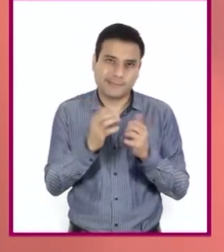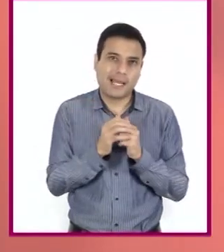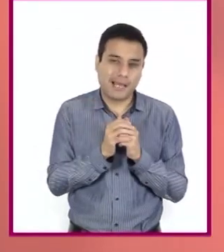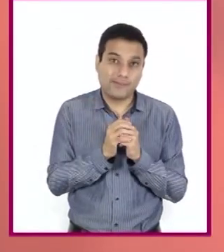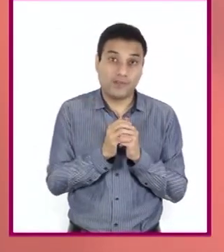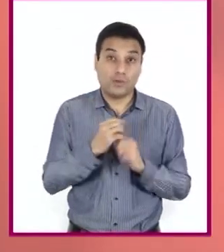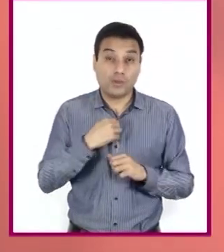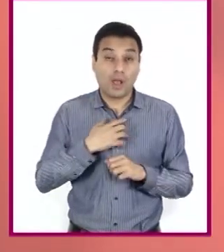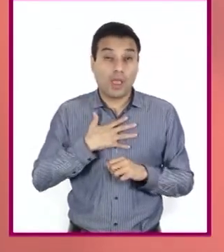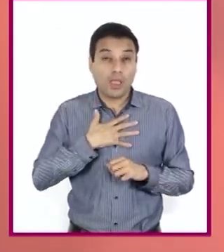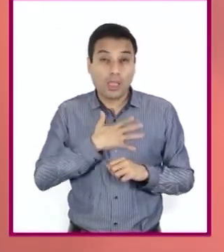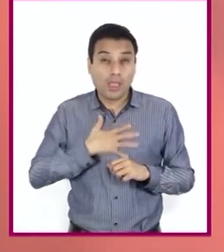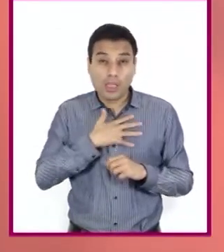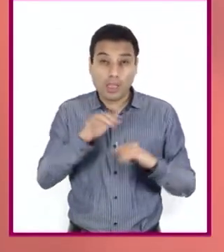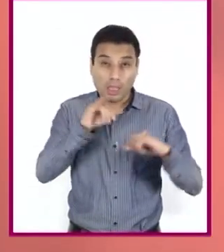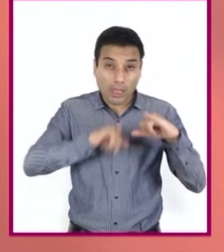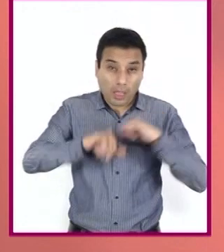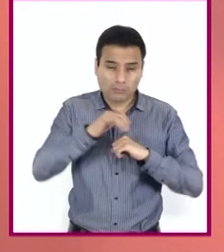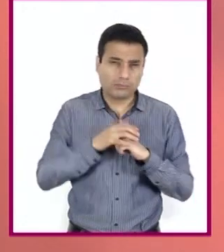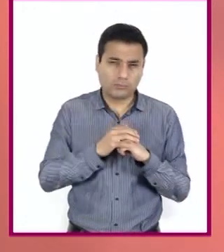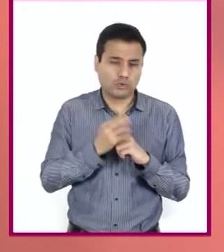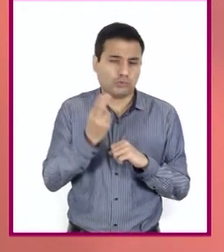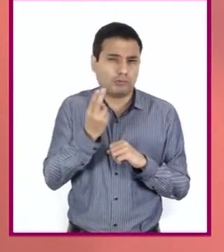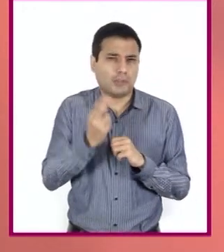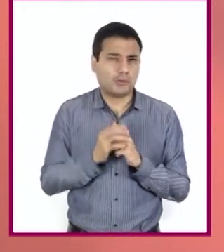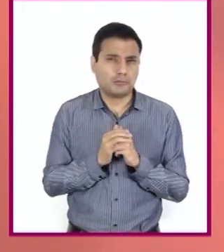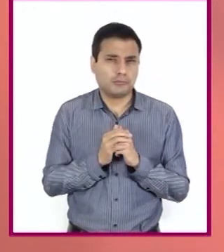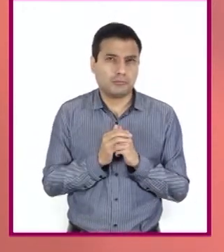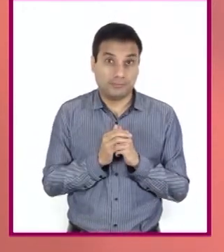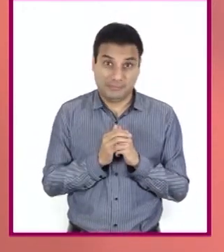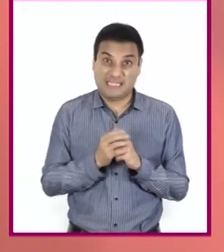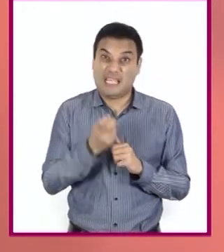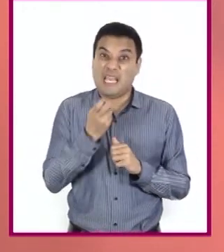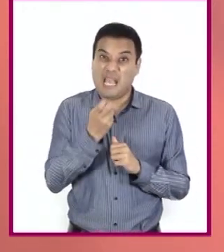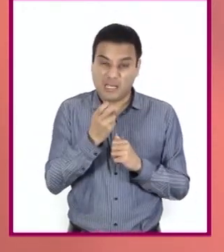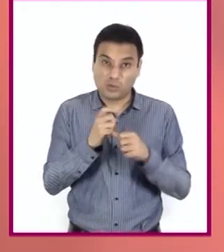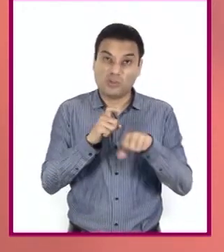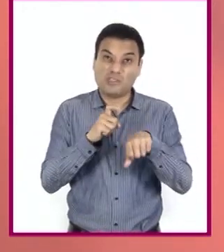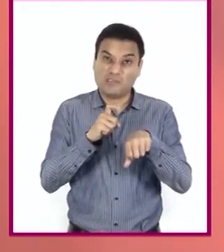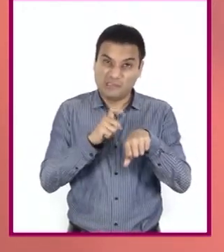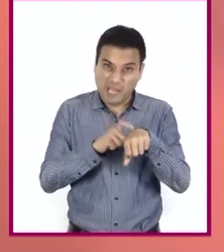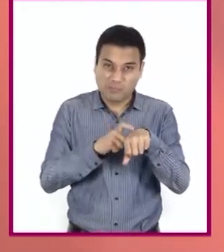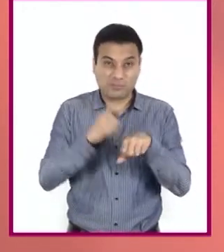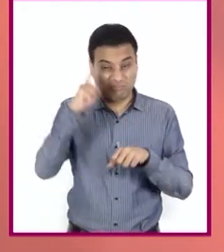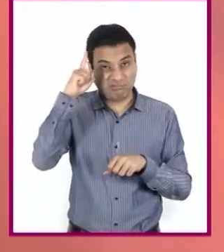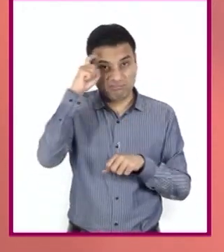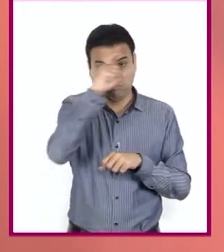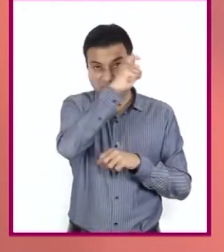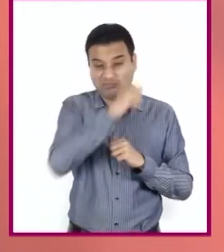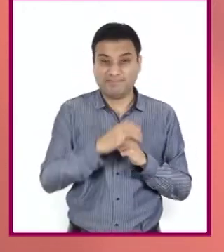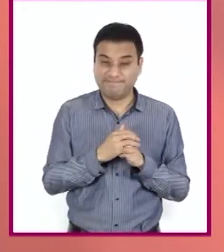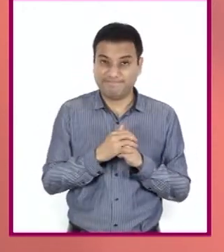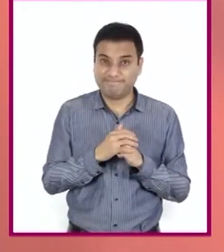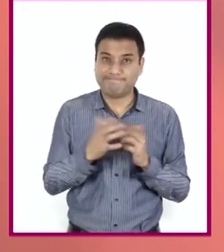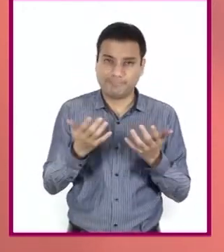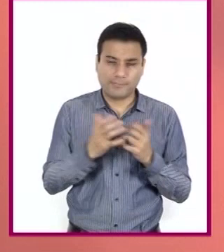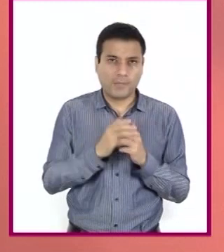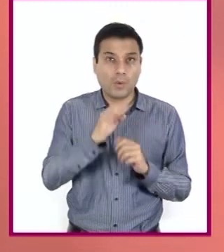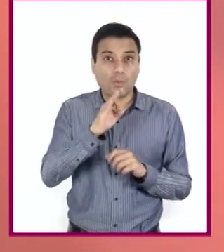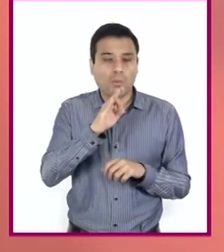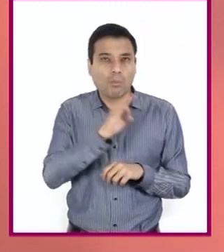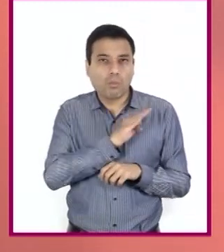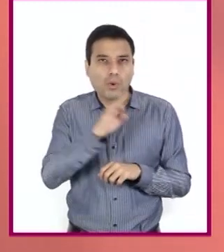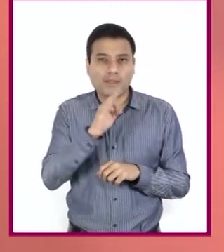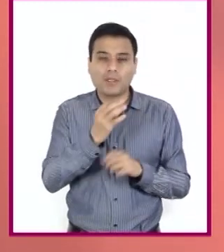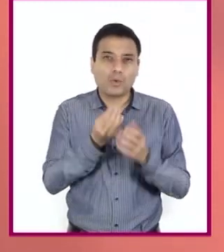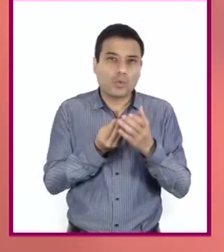costosos experimentos en laboratorios que llevan una gran cantidad de tiempo y recursos? De esta manera, se pueden obtener